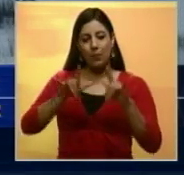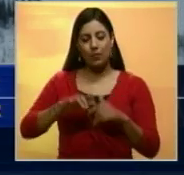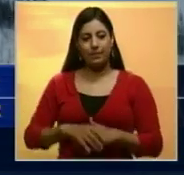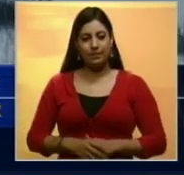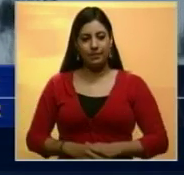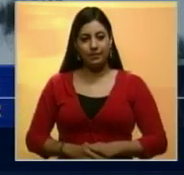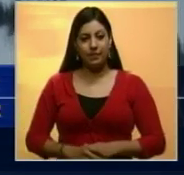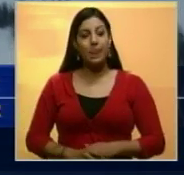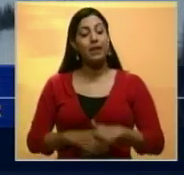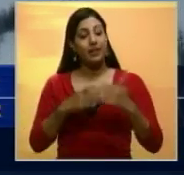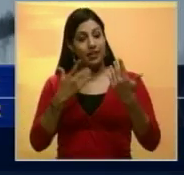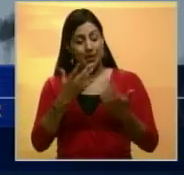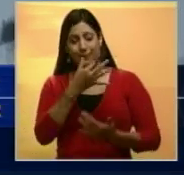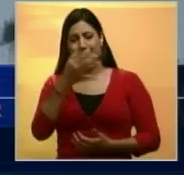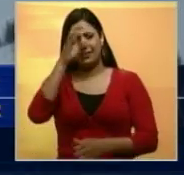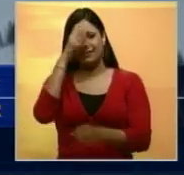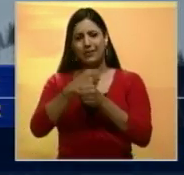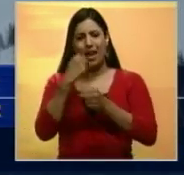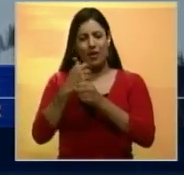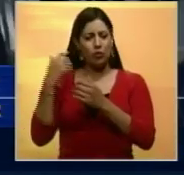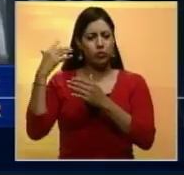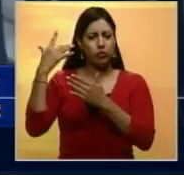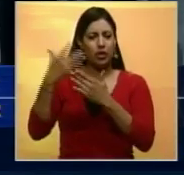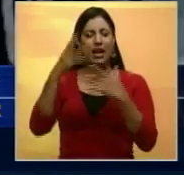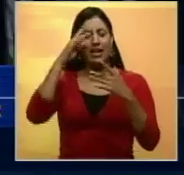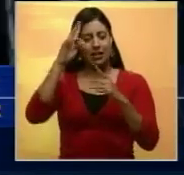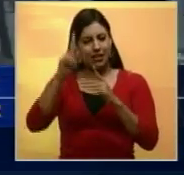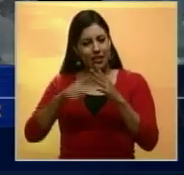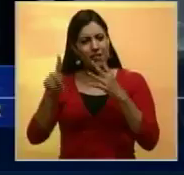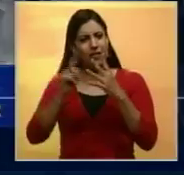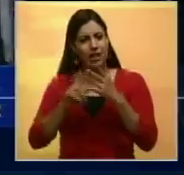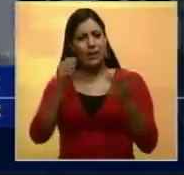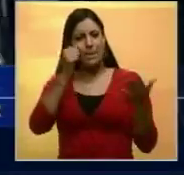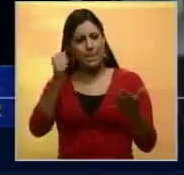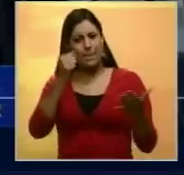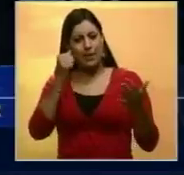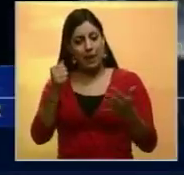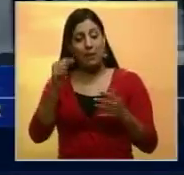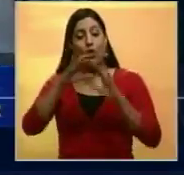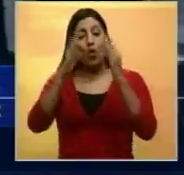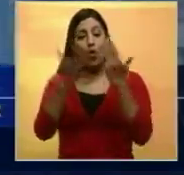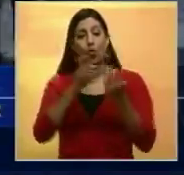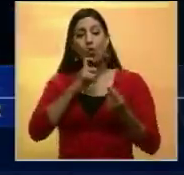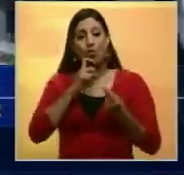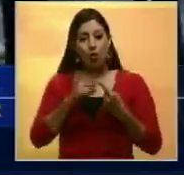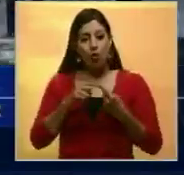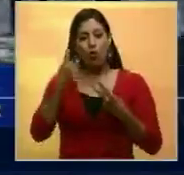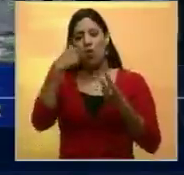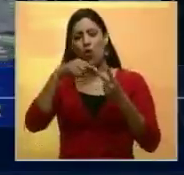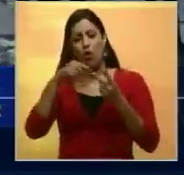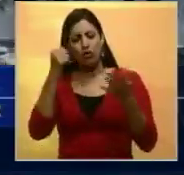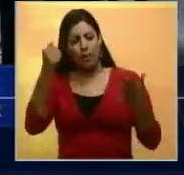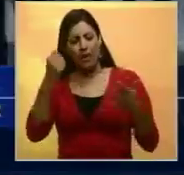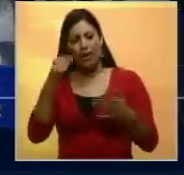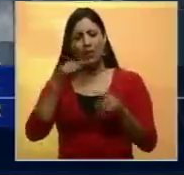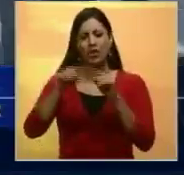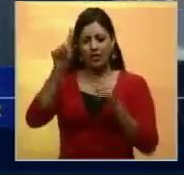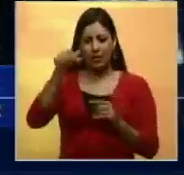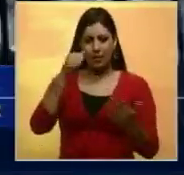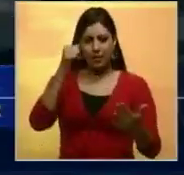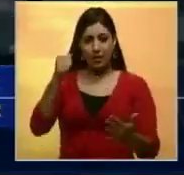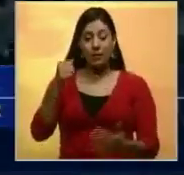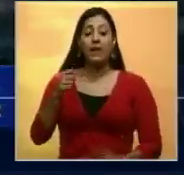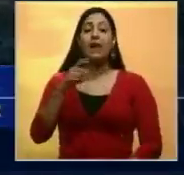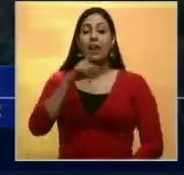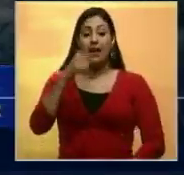Grape. Su excepcional trabajo ya había sido reconocido, entre otros premios, en los Globos de Oro, los BAFTA y los Critics' Choice.